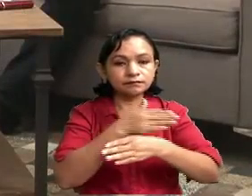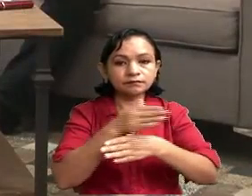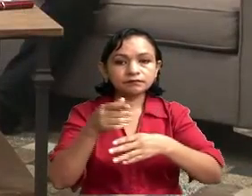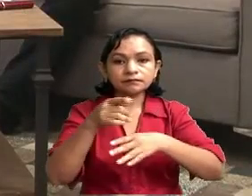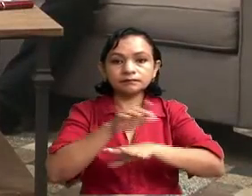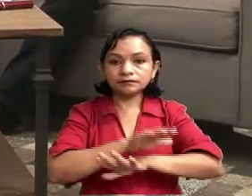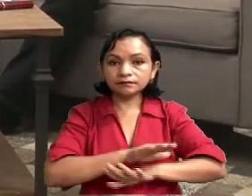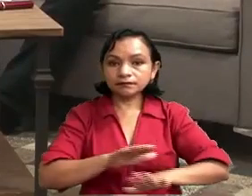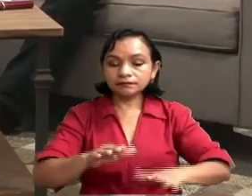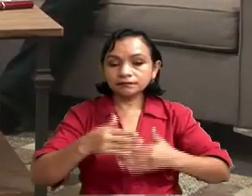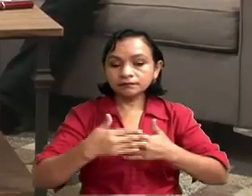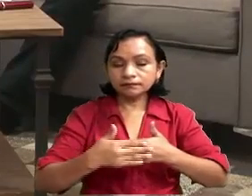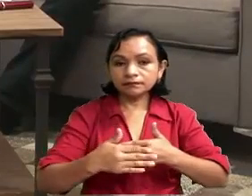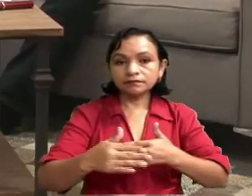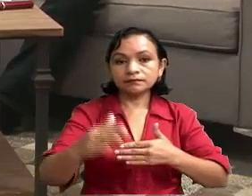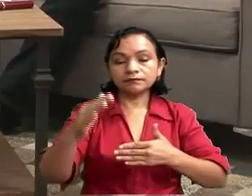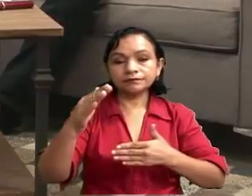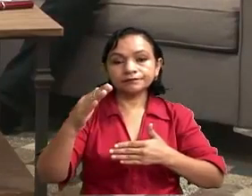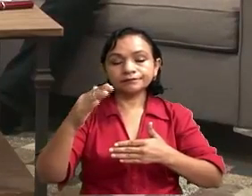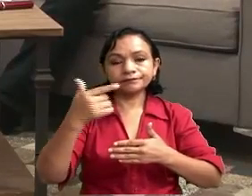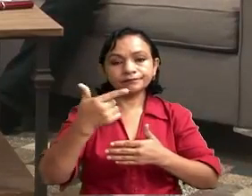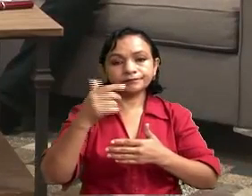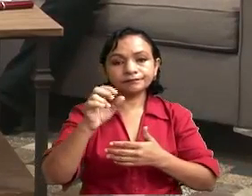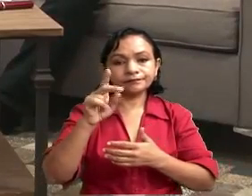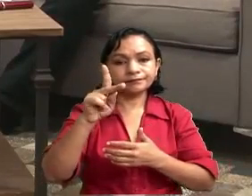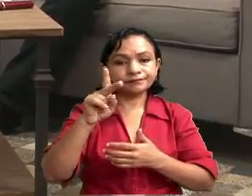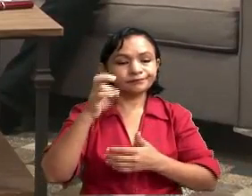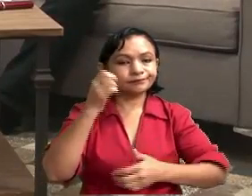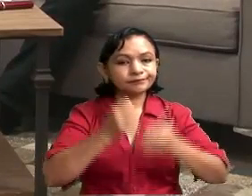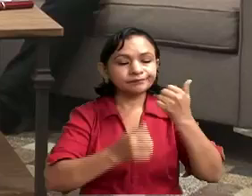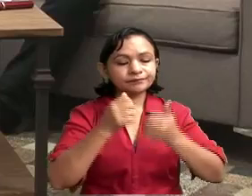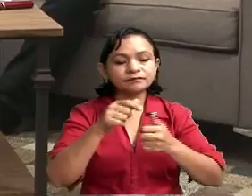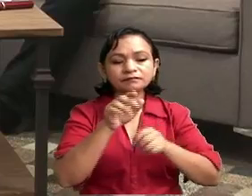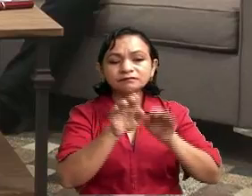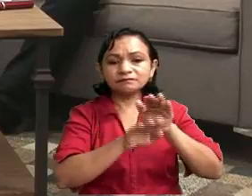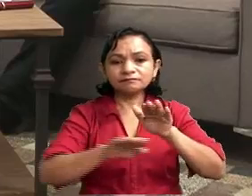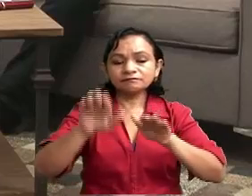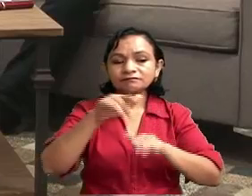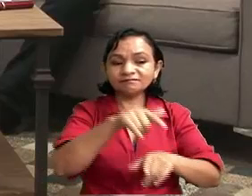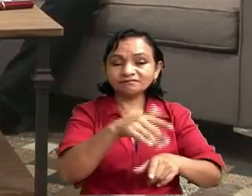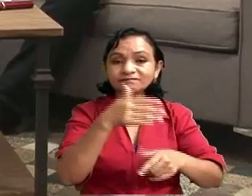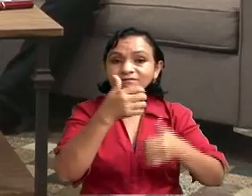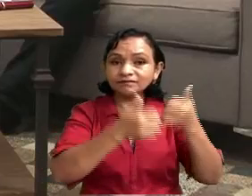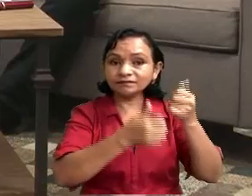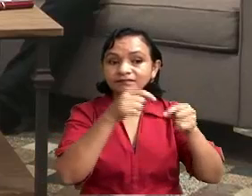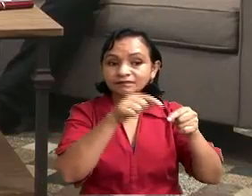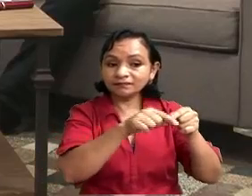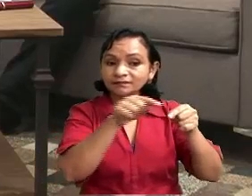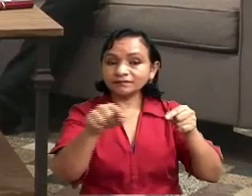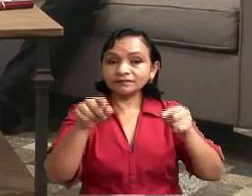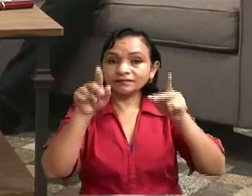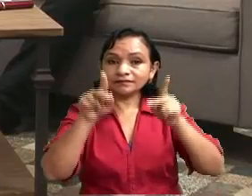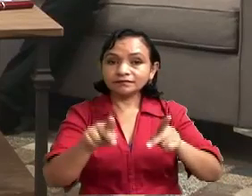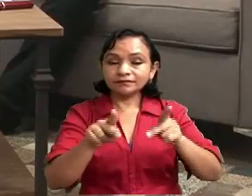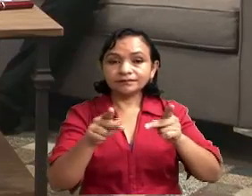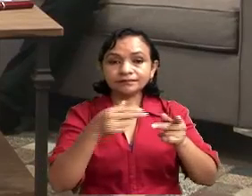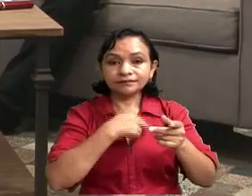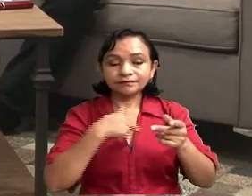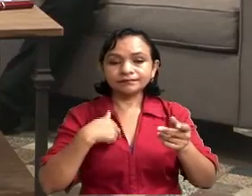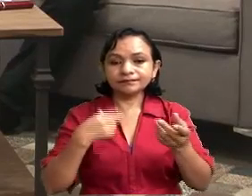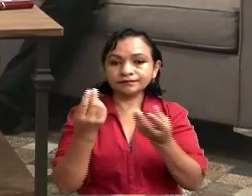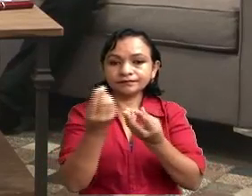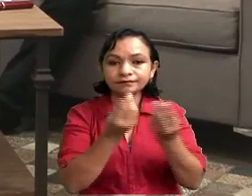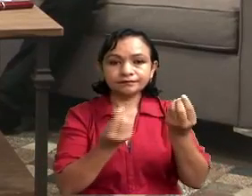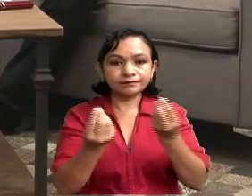final, en el intento fallido de golpe de Estado, fueron los principales afectados, ya que eran los que movilizan, ¿no?, toda la economía